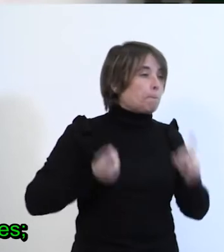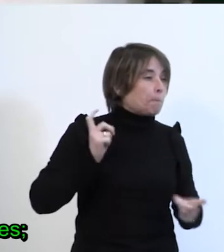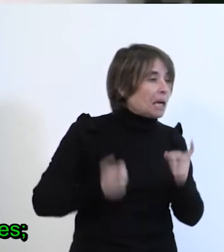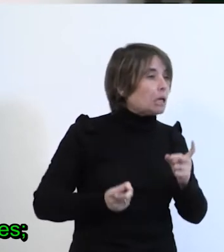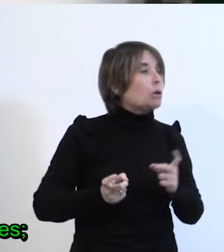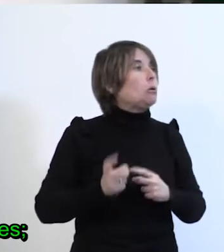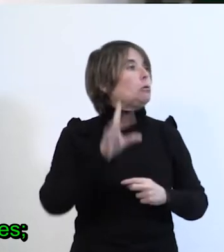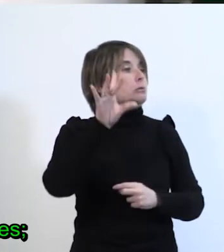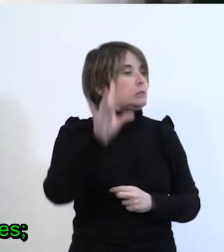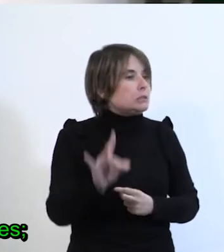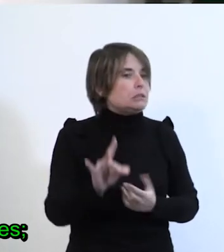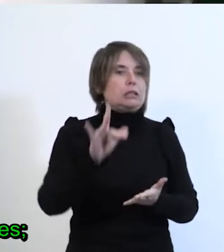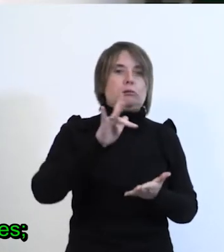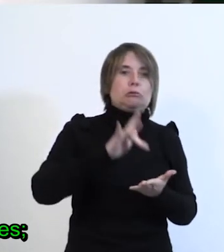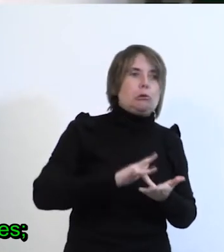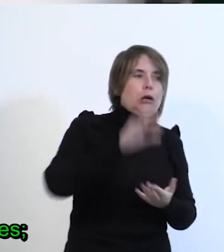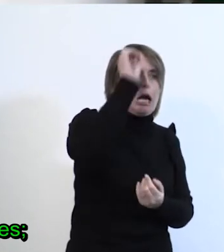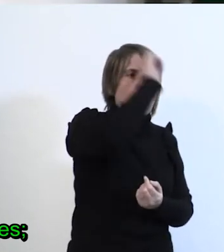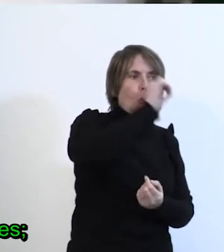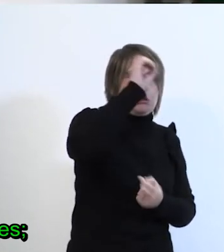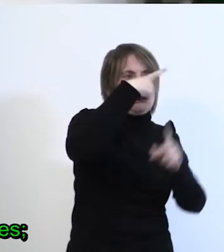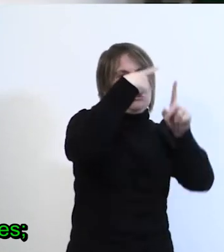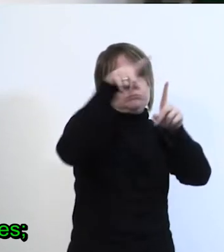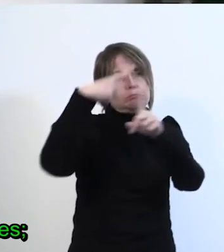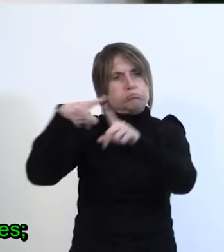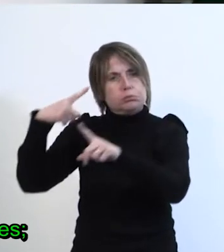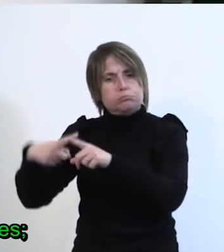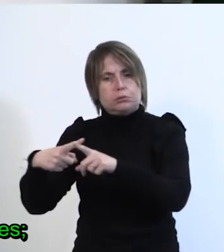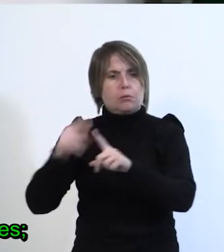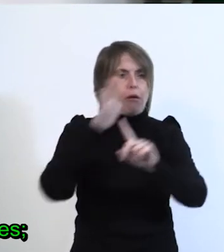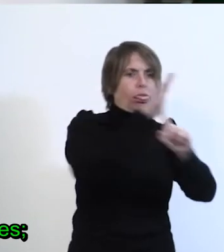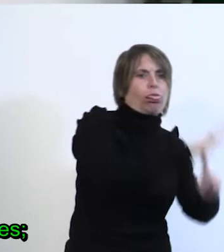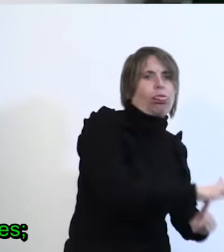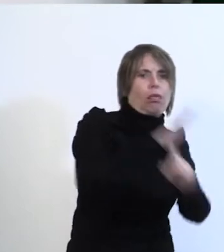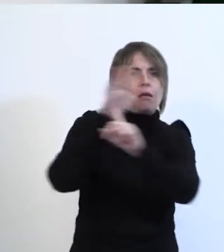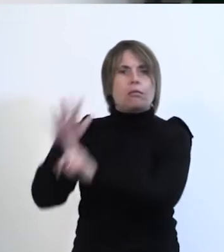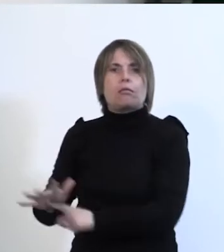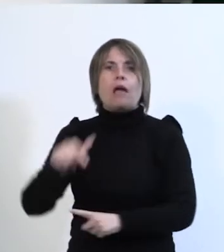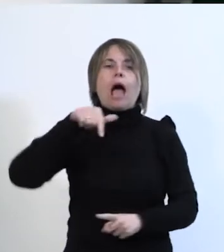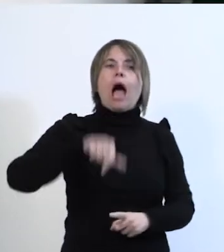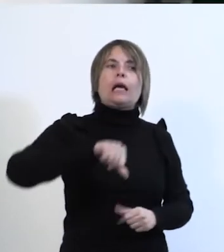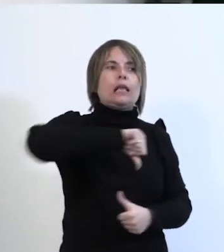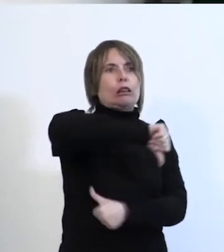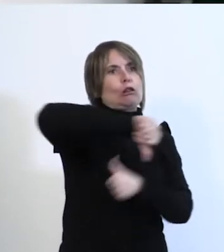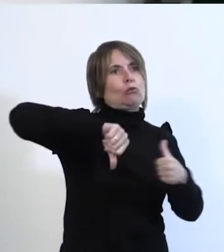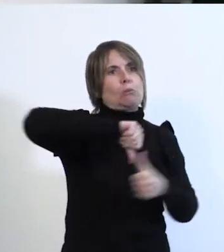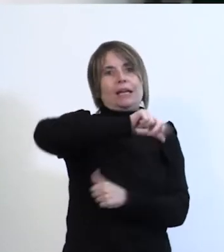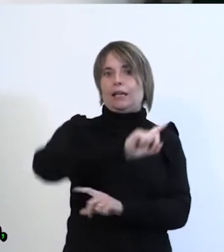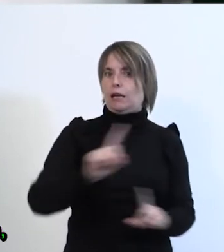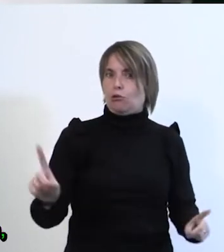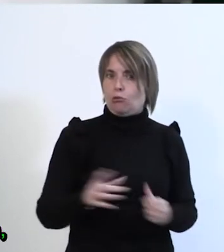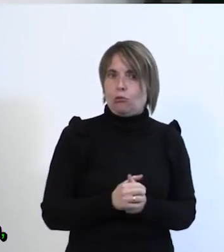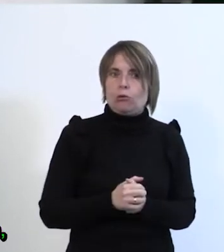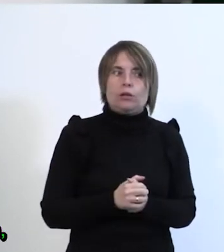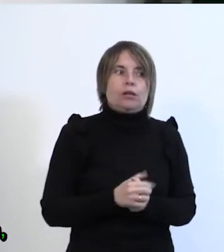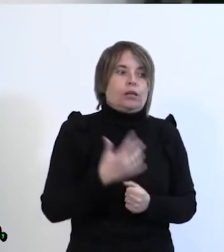he leído que sí, hay posturas muy, muy, muy excluyentes. Aquí en Centroamérica no.